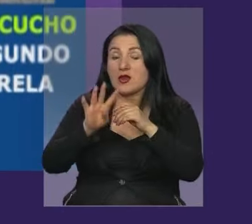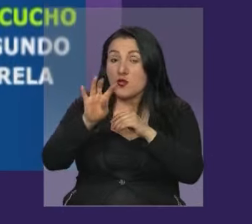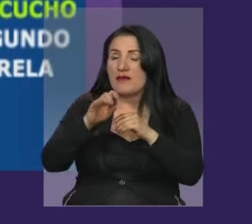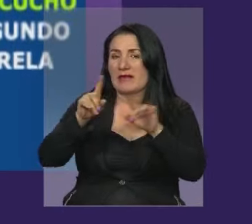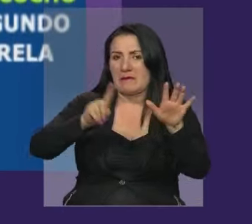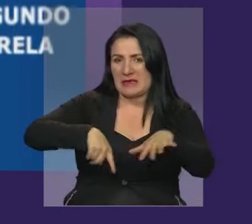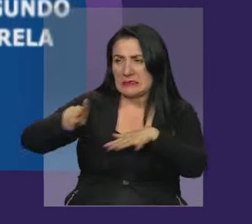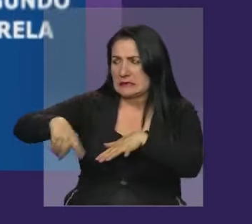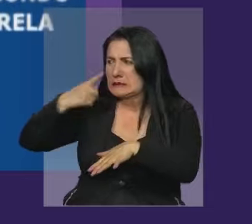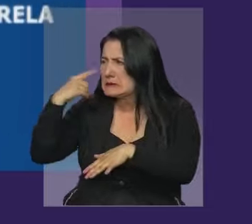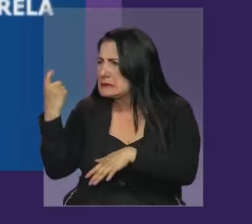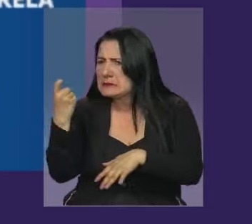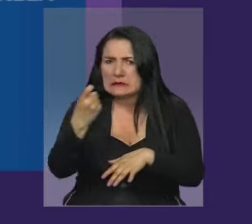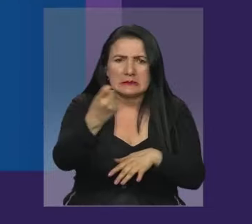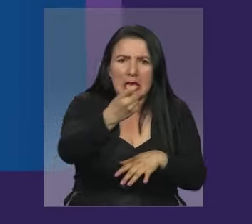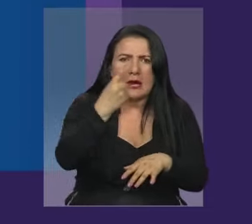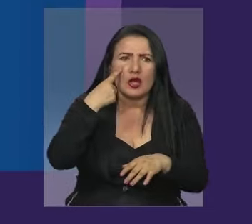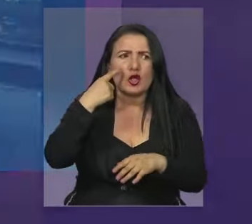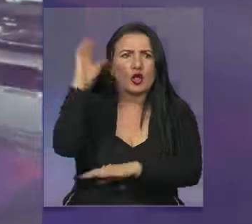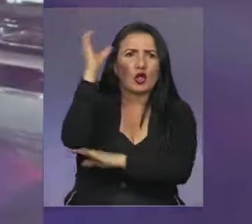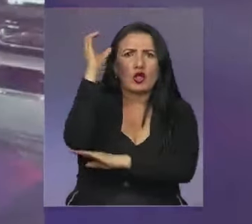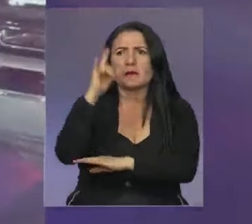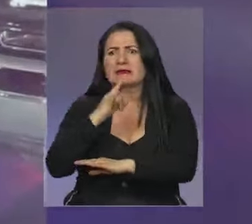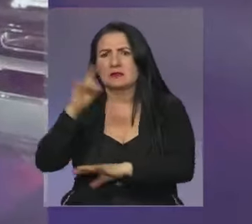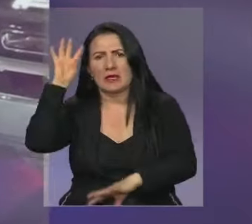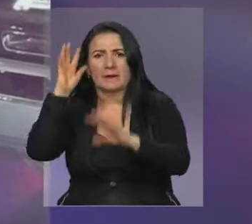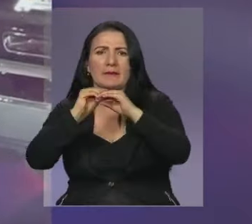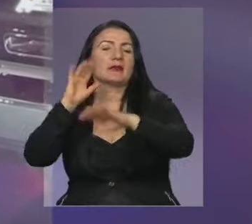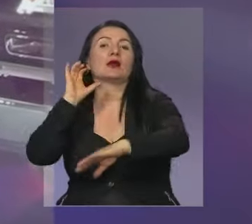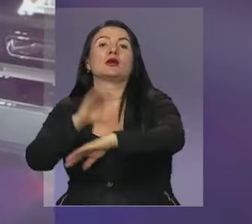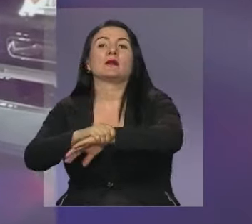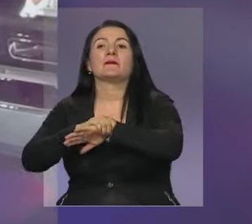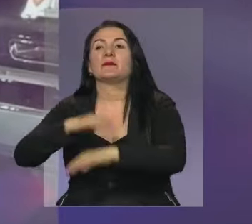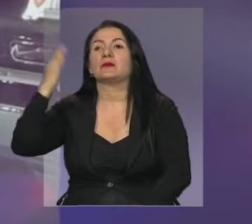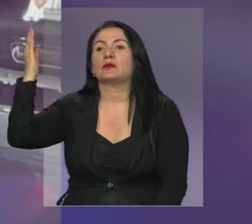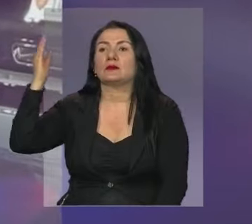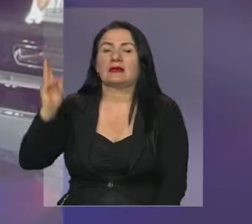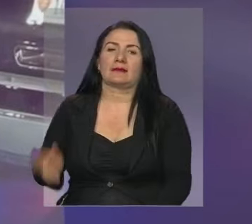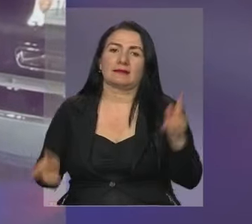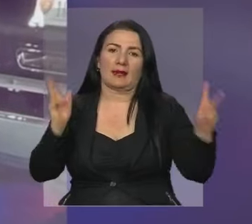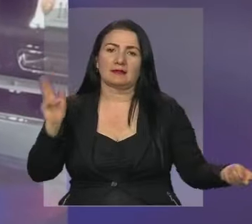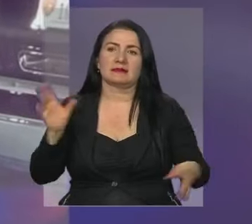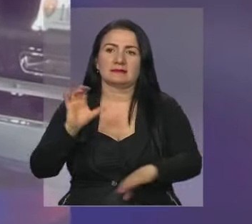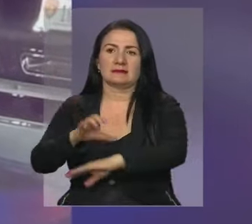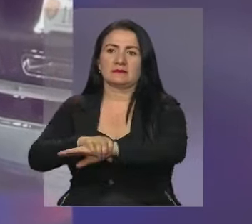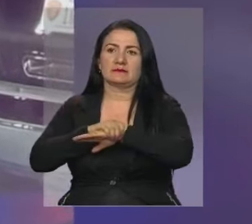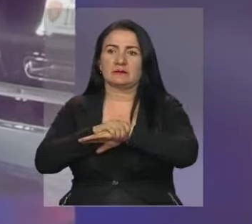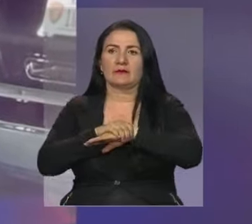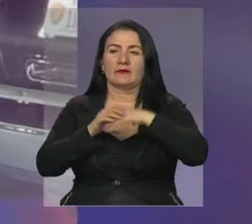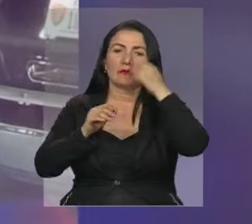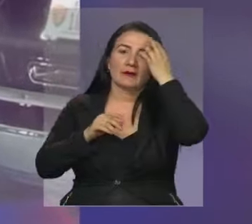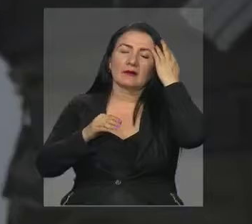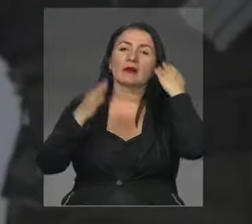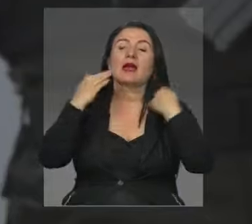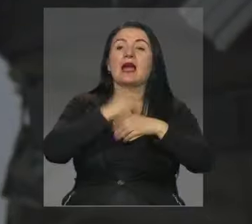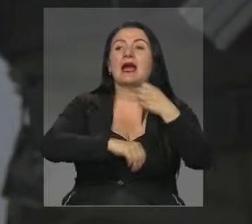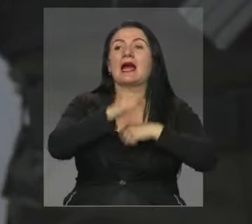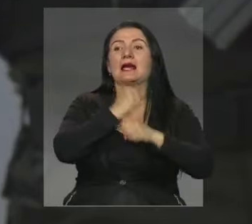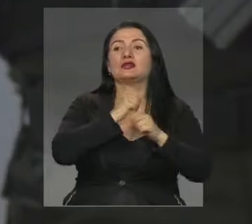de las autoridades de Colombia y Estados Unidos, su captura se dio en San Antonio, Texas. También cuenta con una orden de captura del